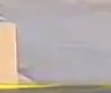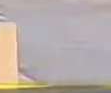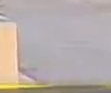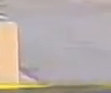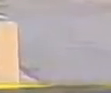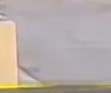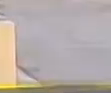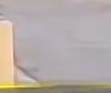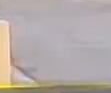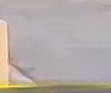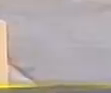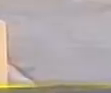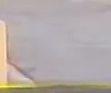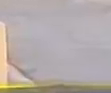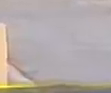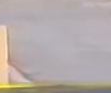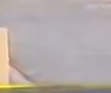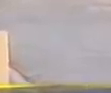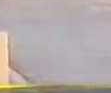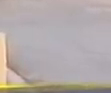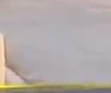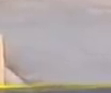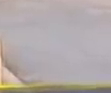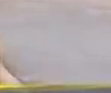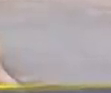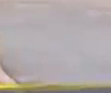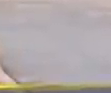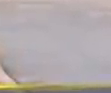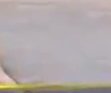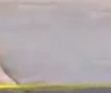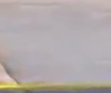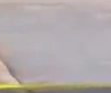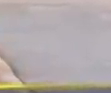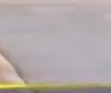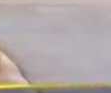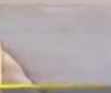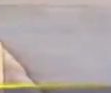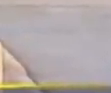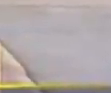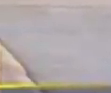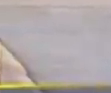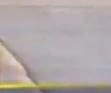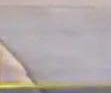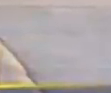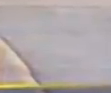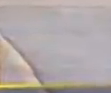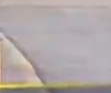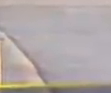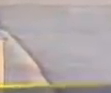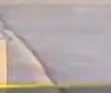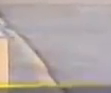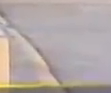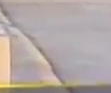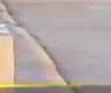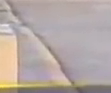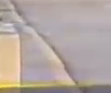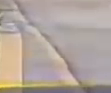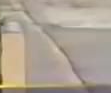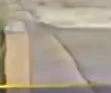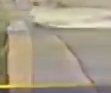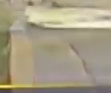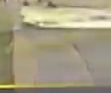creen en esta Venezuela de verdad, lo saludan. Y aquí el pueblo de Aragua, contento, como está todo el